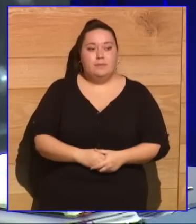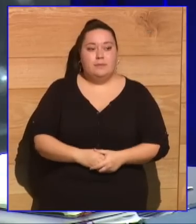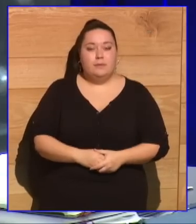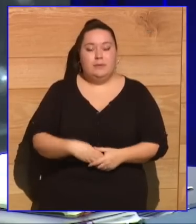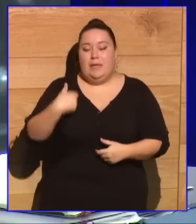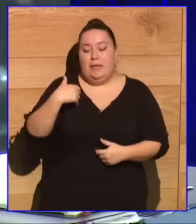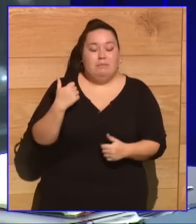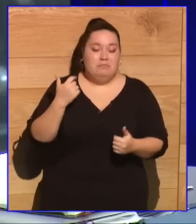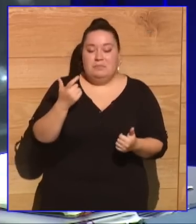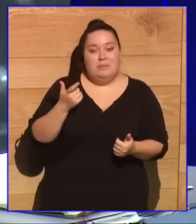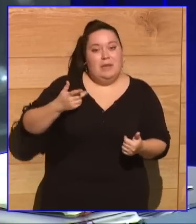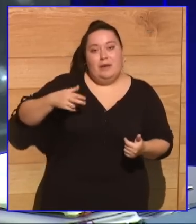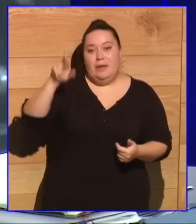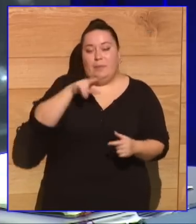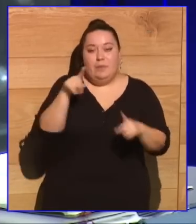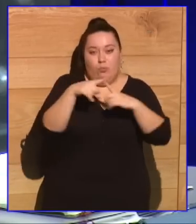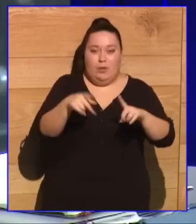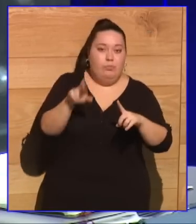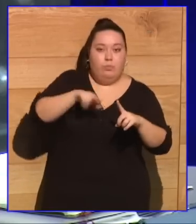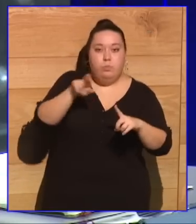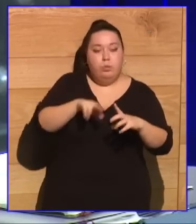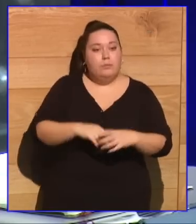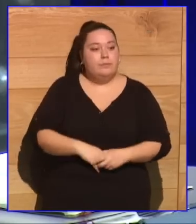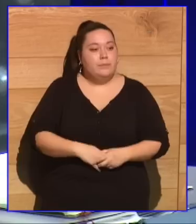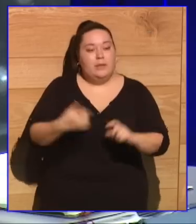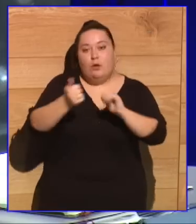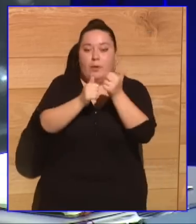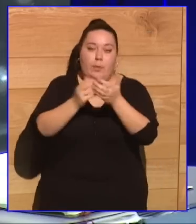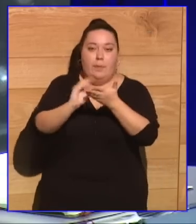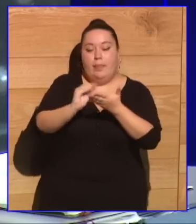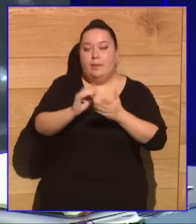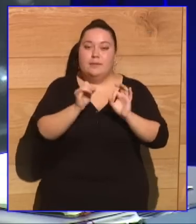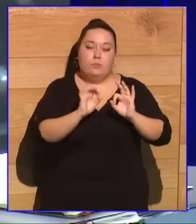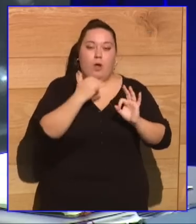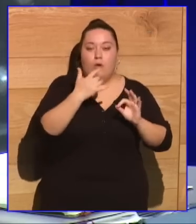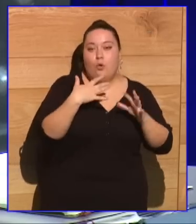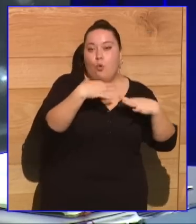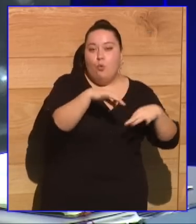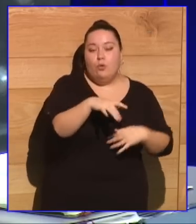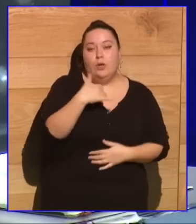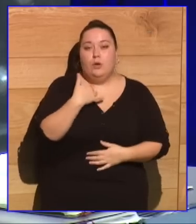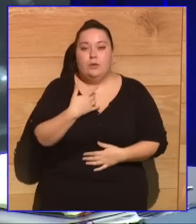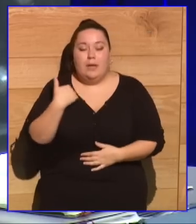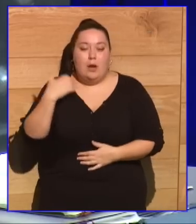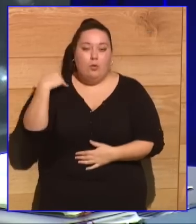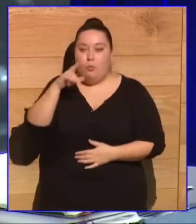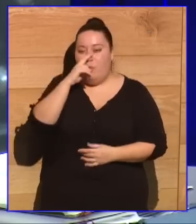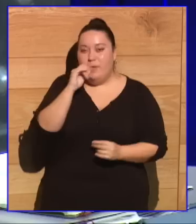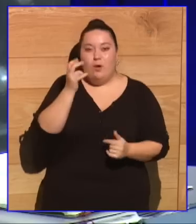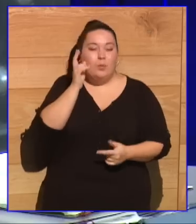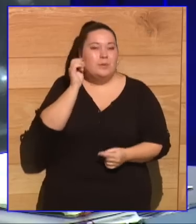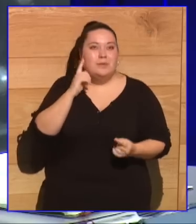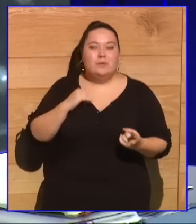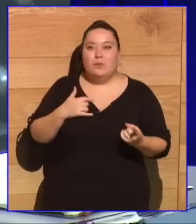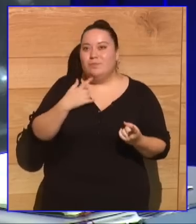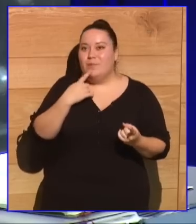samples, que le dota de ese carácter tan único y tan viejuno a los oídos de hoy.